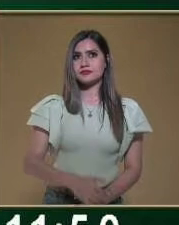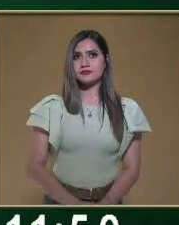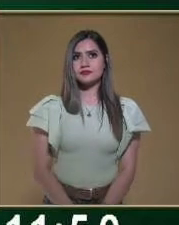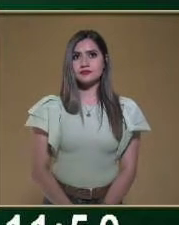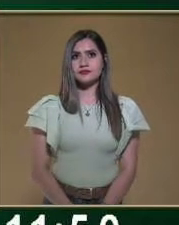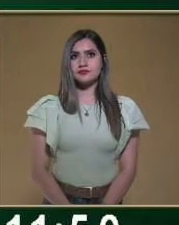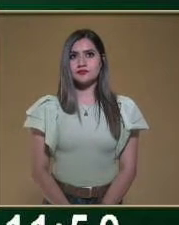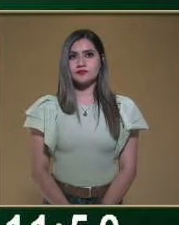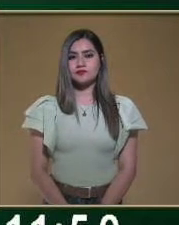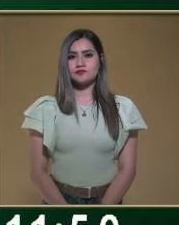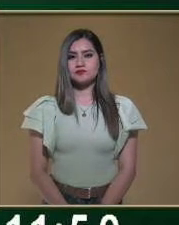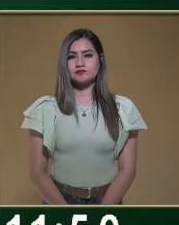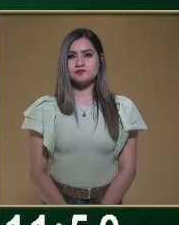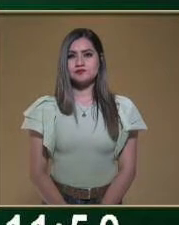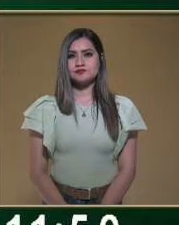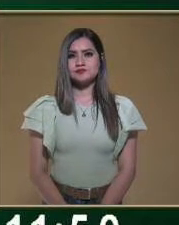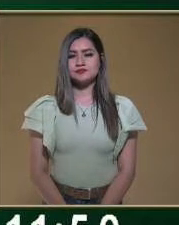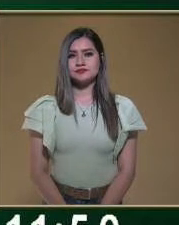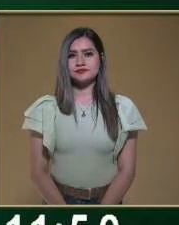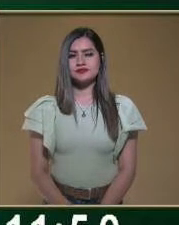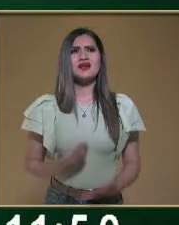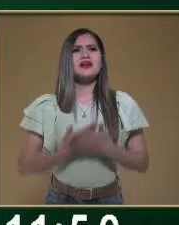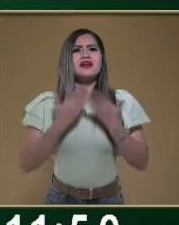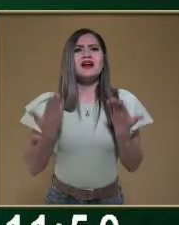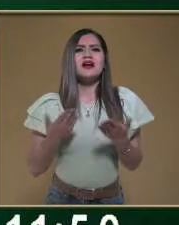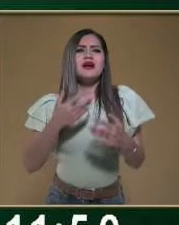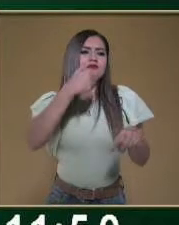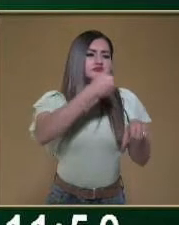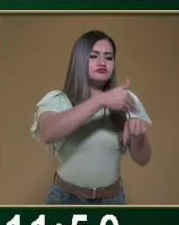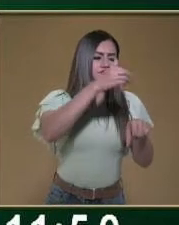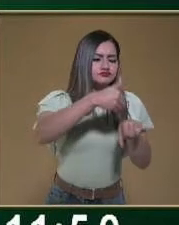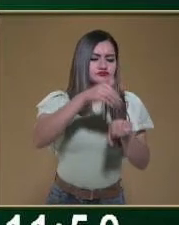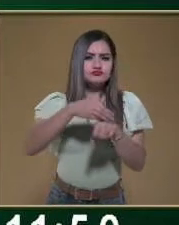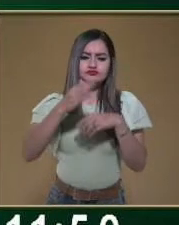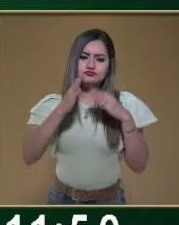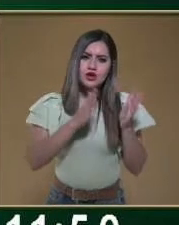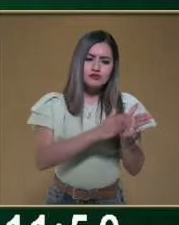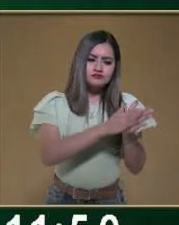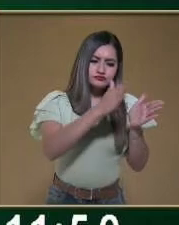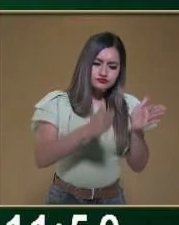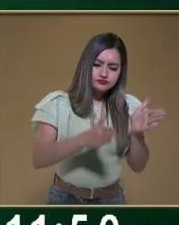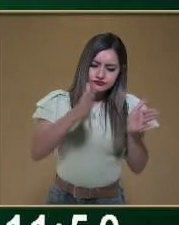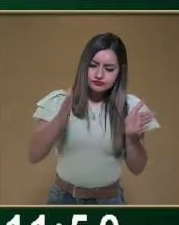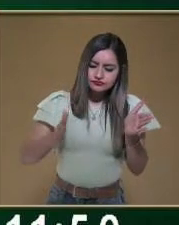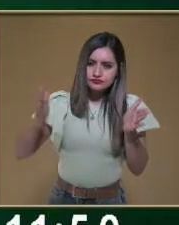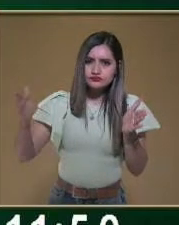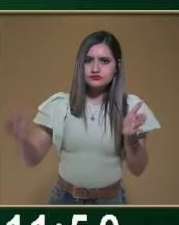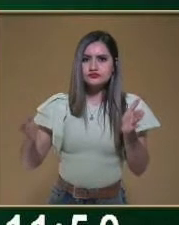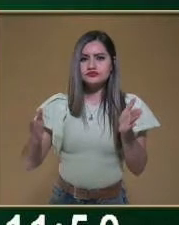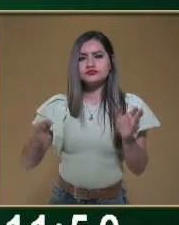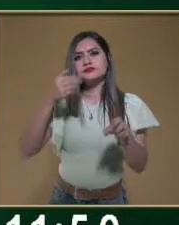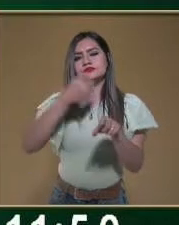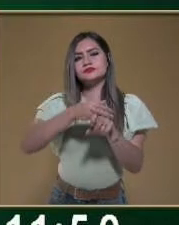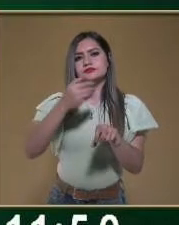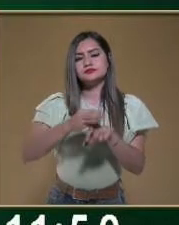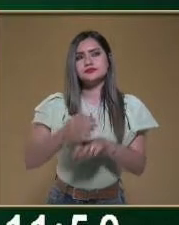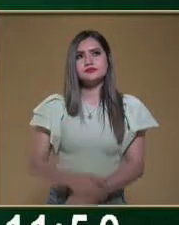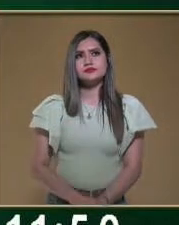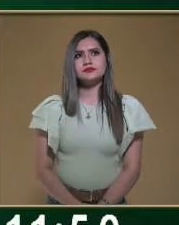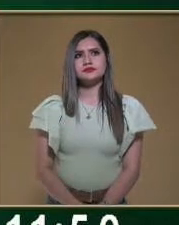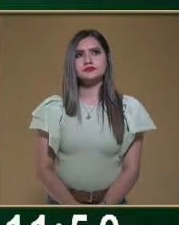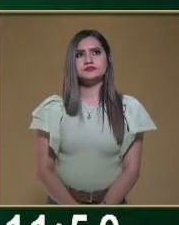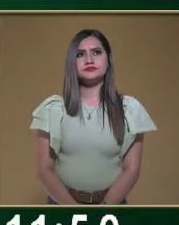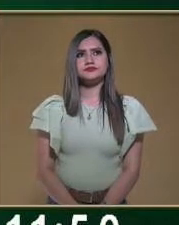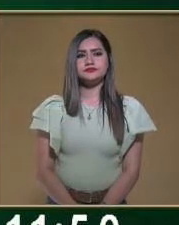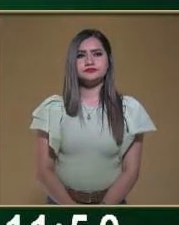6 unidades. ¿De cuánto en cuánto van avanzando los números de las columnas? Bueno, pues los números de